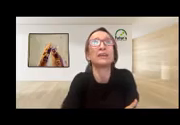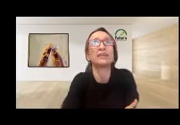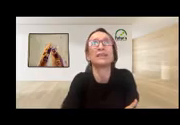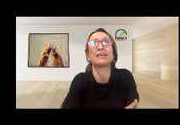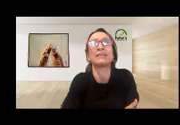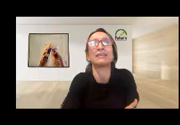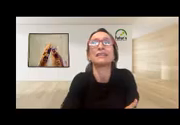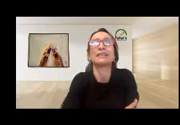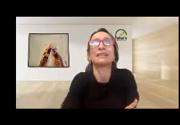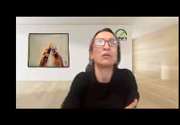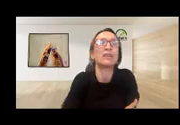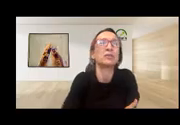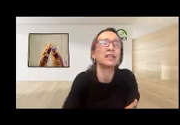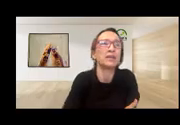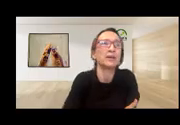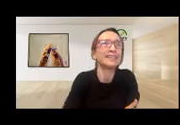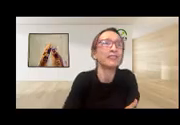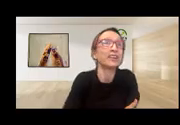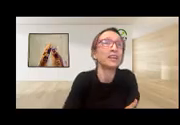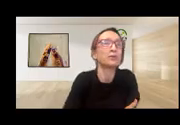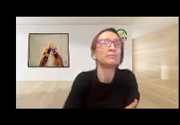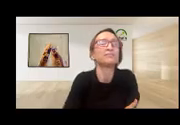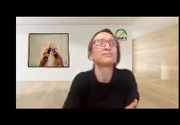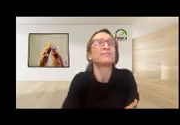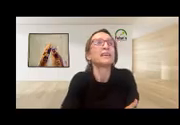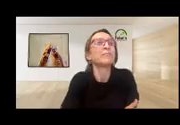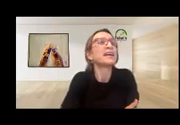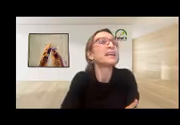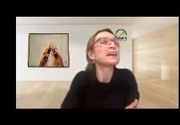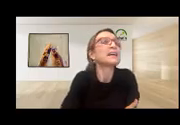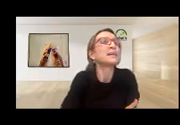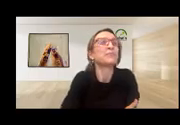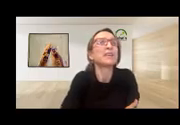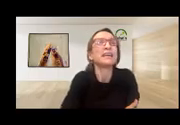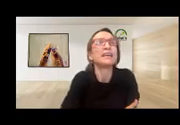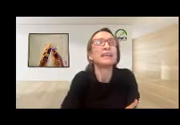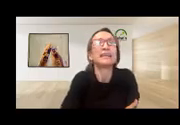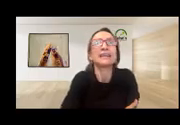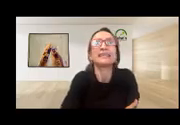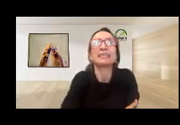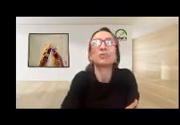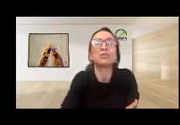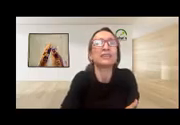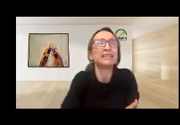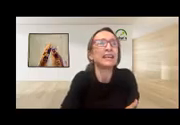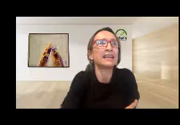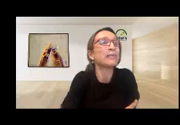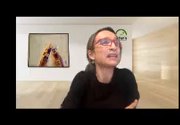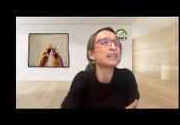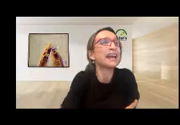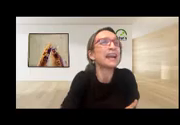de la lluvia, de aumentos del nivel del río. Vean que acá estamos directamente